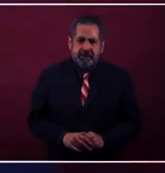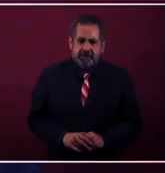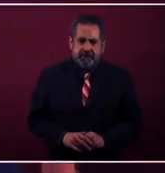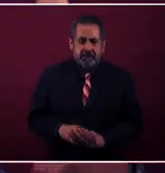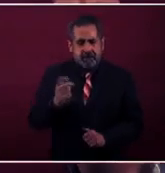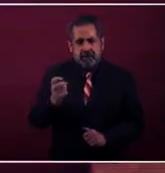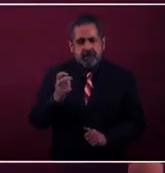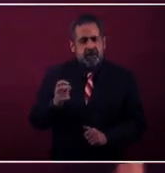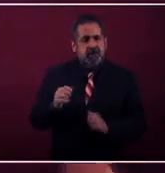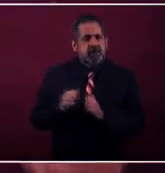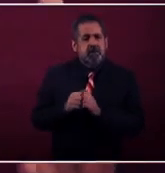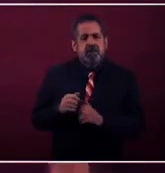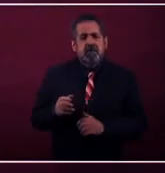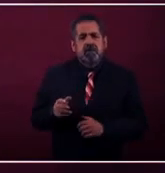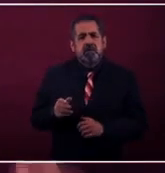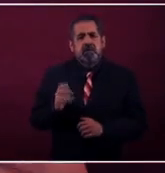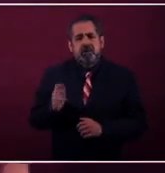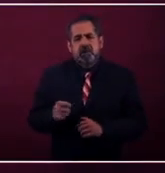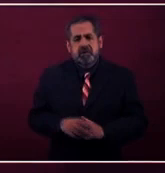y por la vía